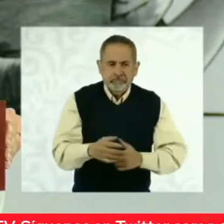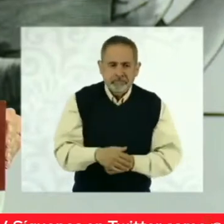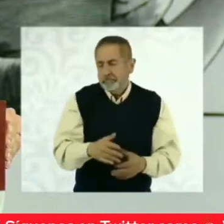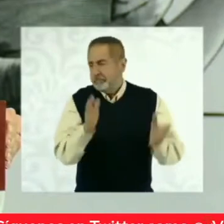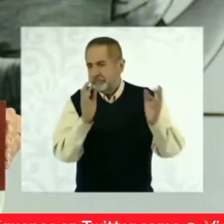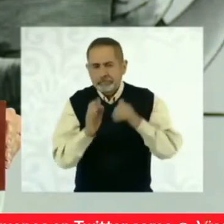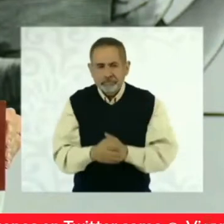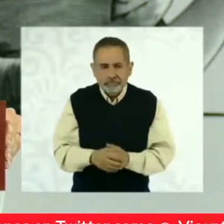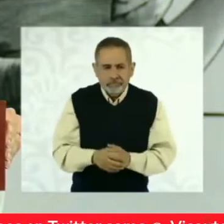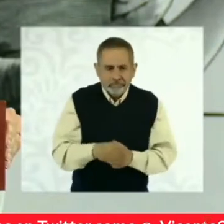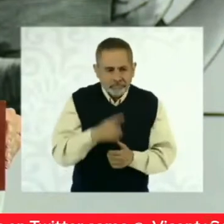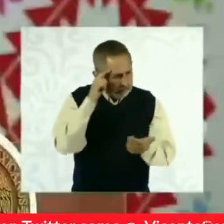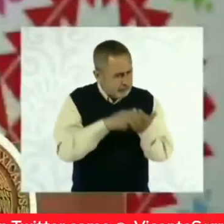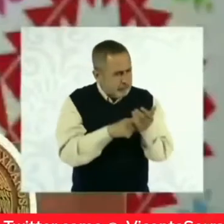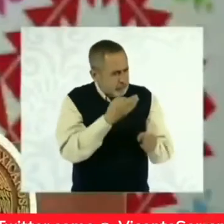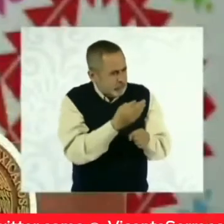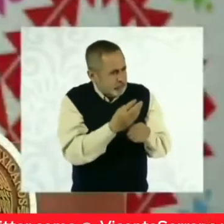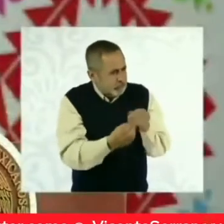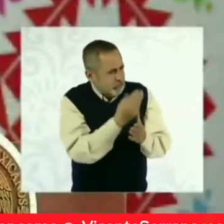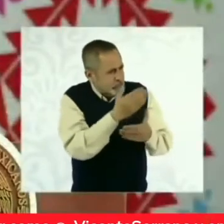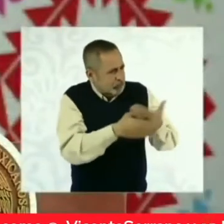que por cierto ya están formando su nuevo partido.